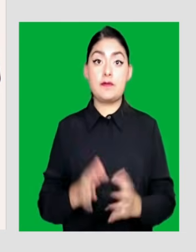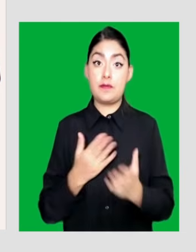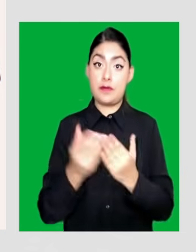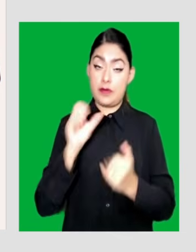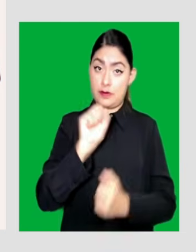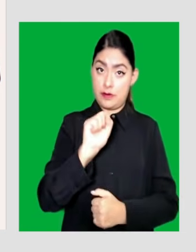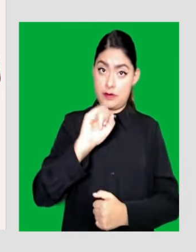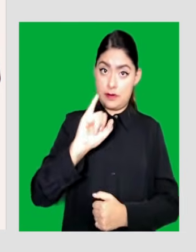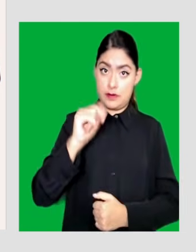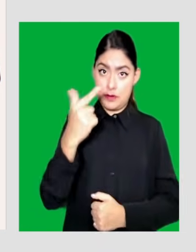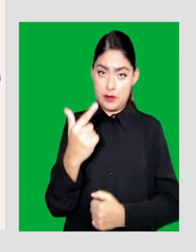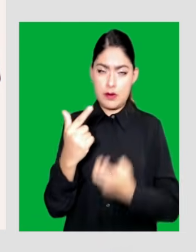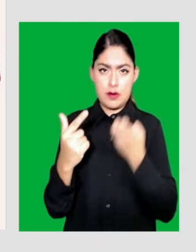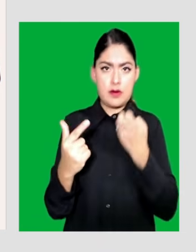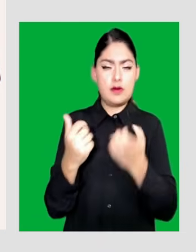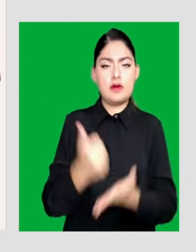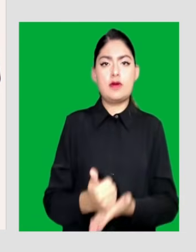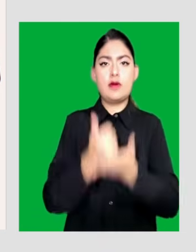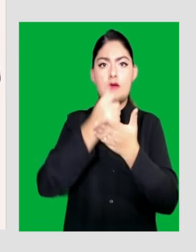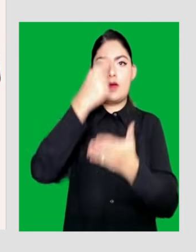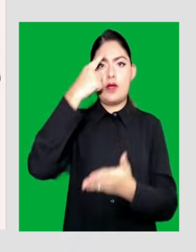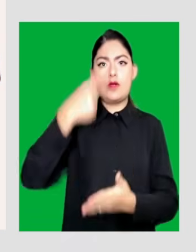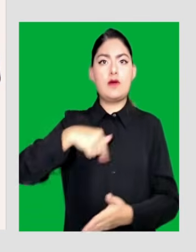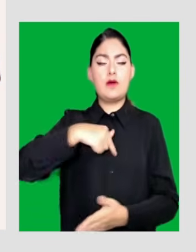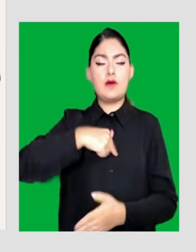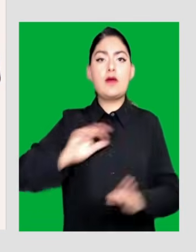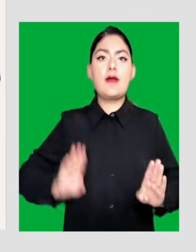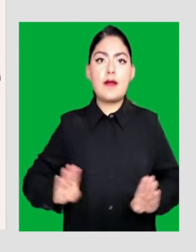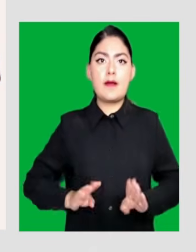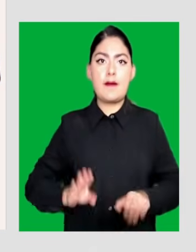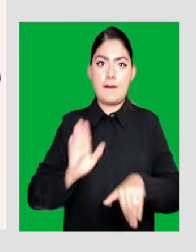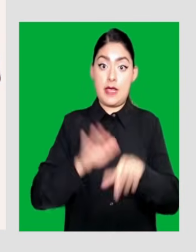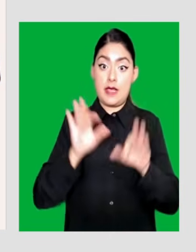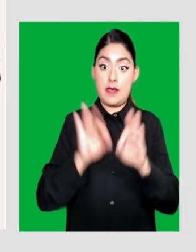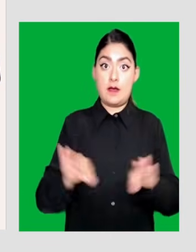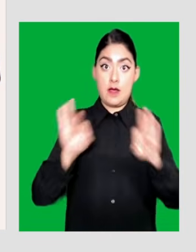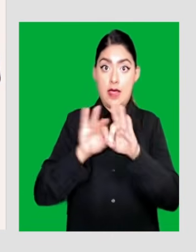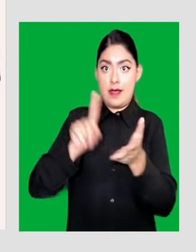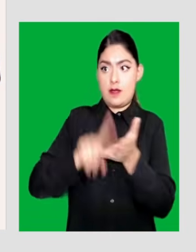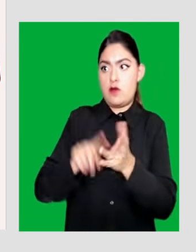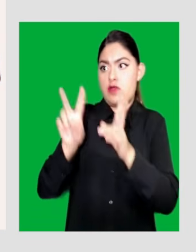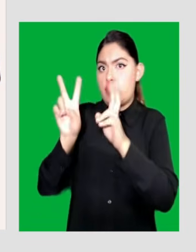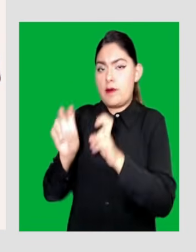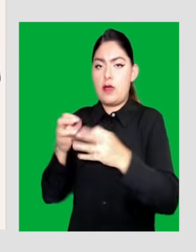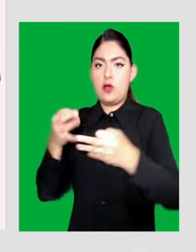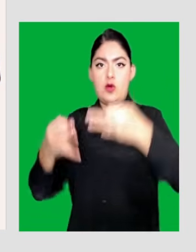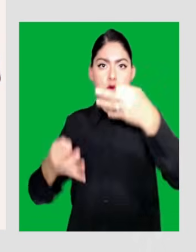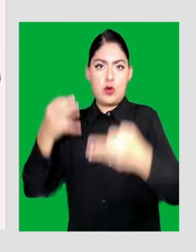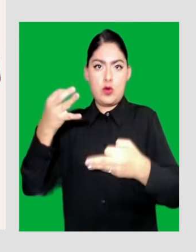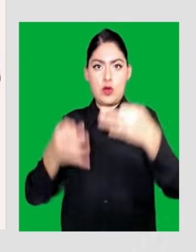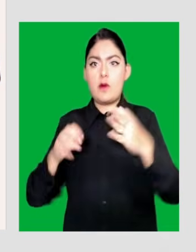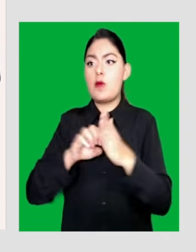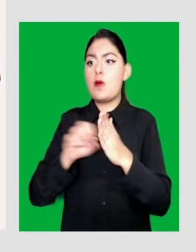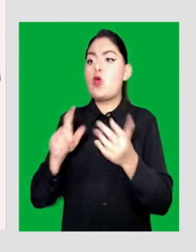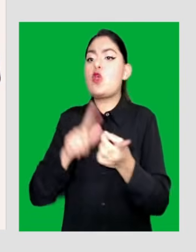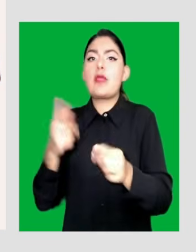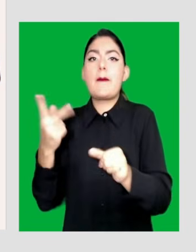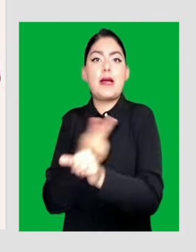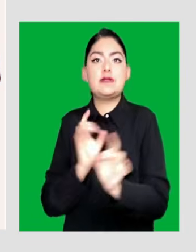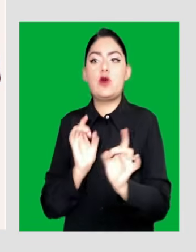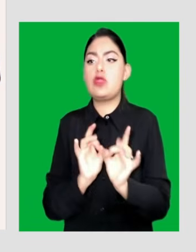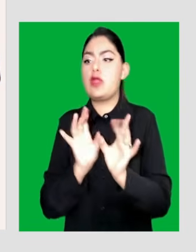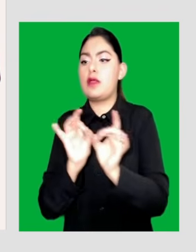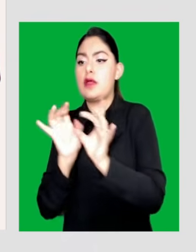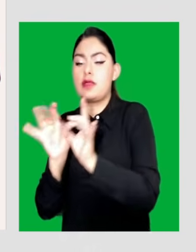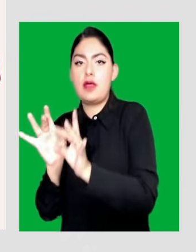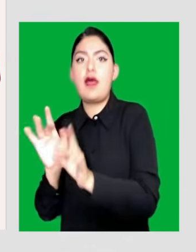información tradicional con la geográfica, lo que nos permite ver y entender mejor nuestro mundo y cómo está interconectado